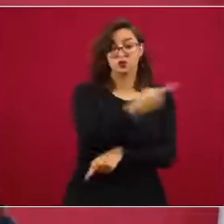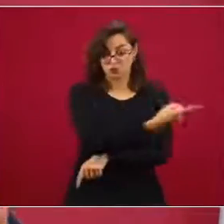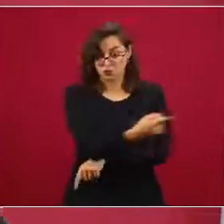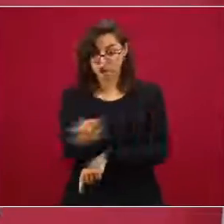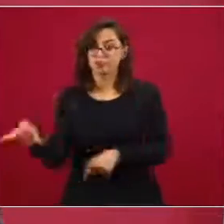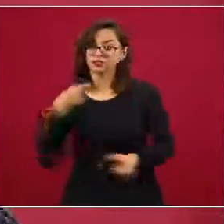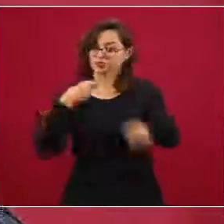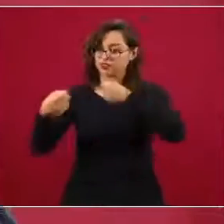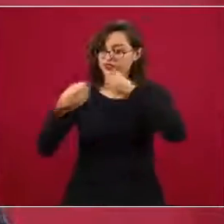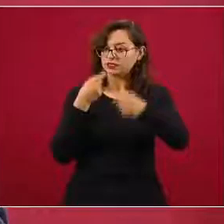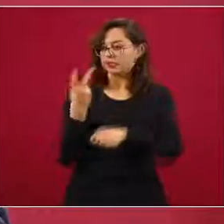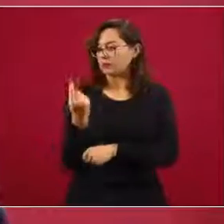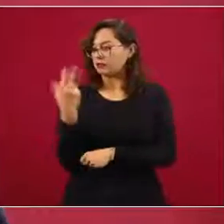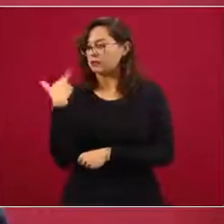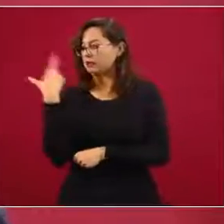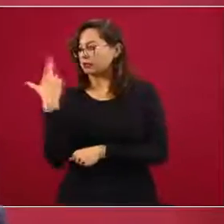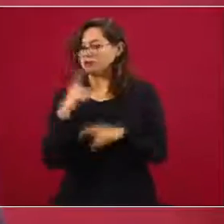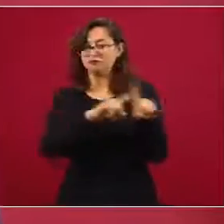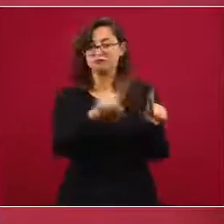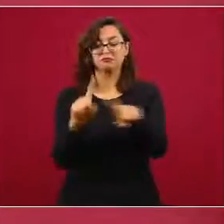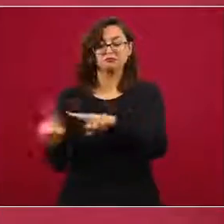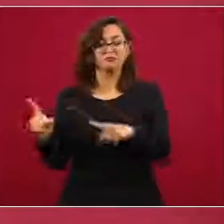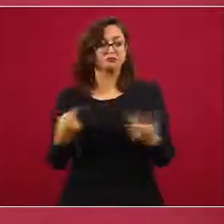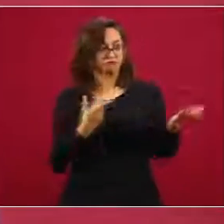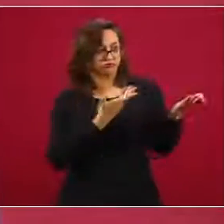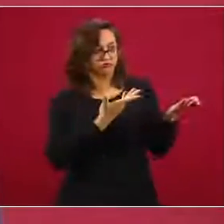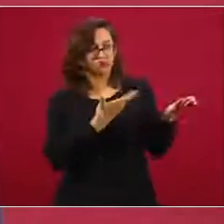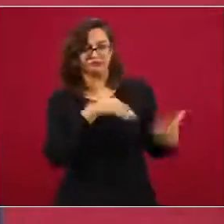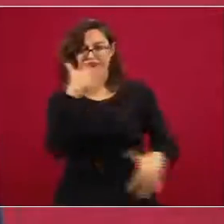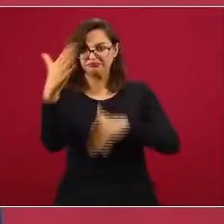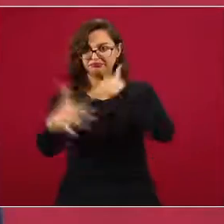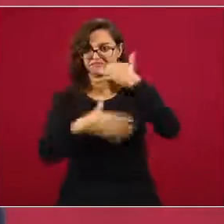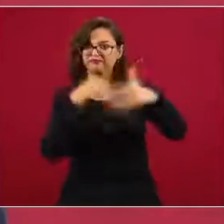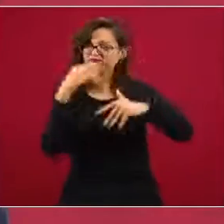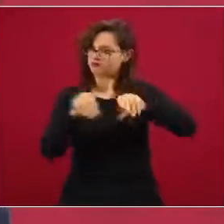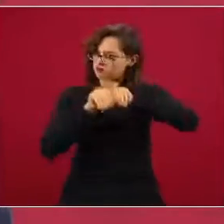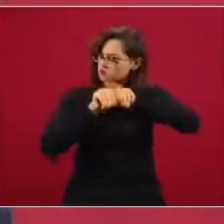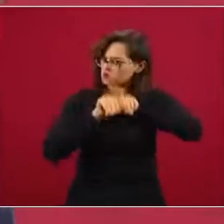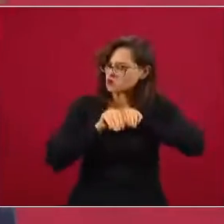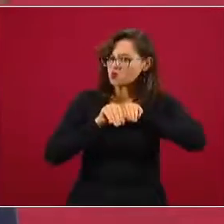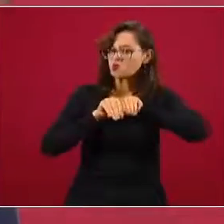a difundir todo esto.